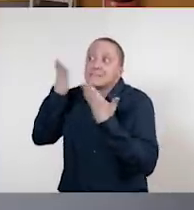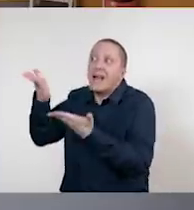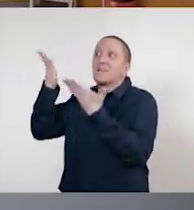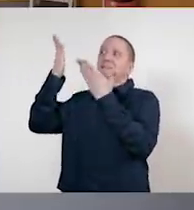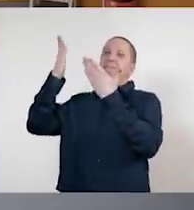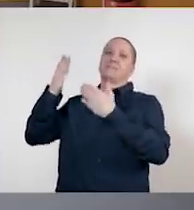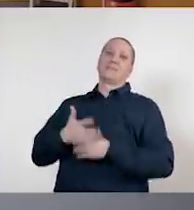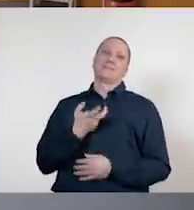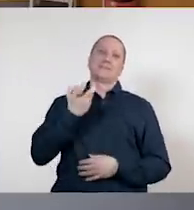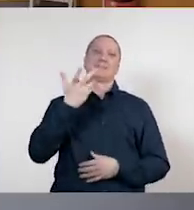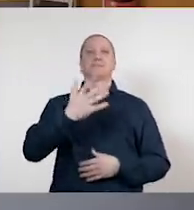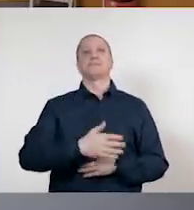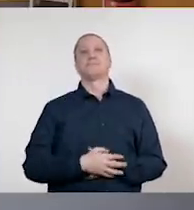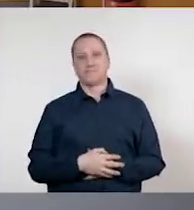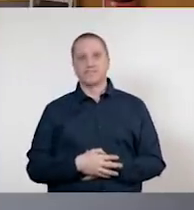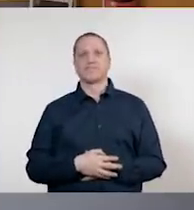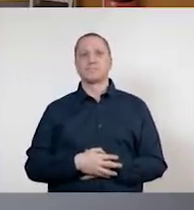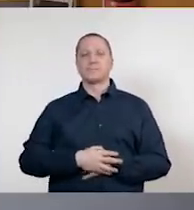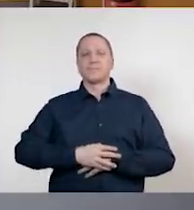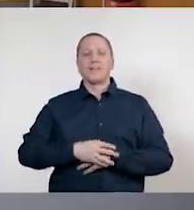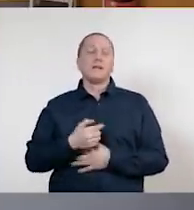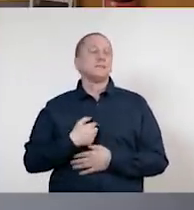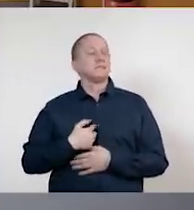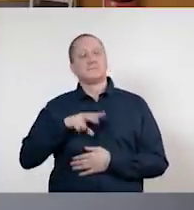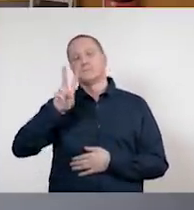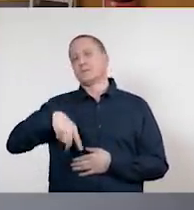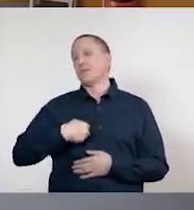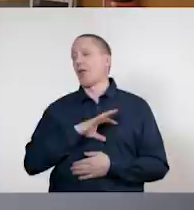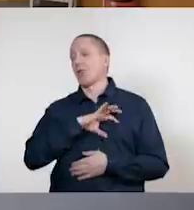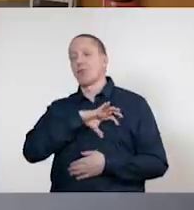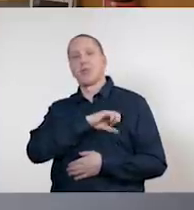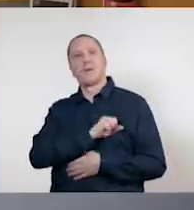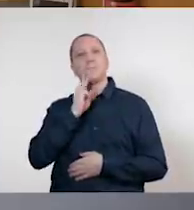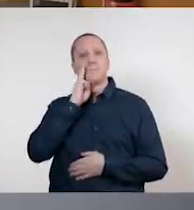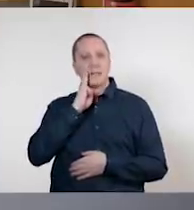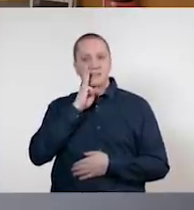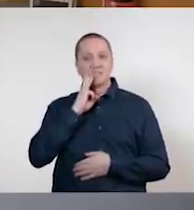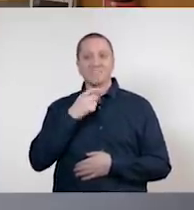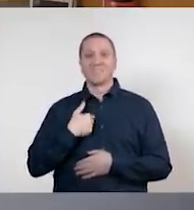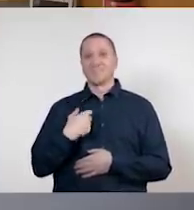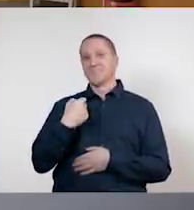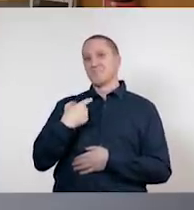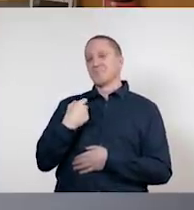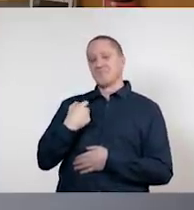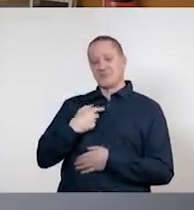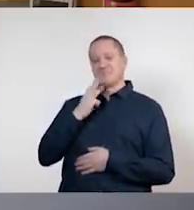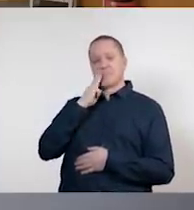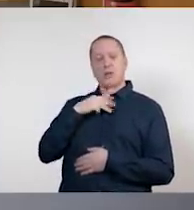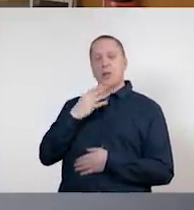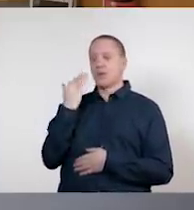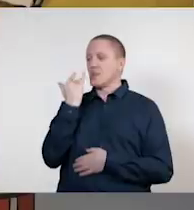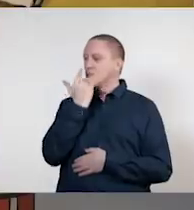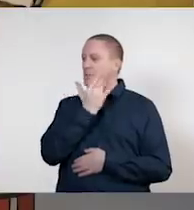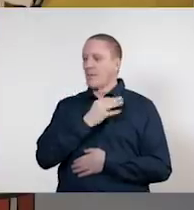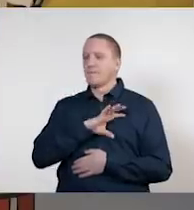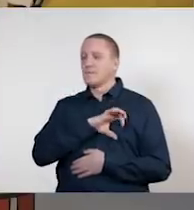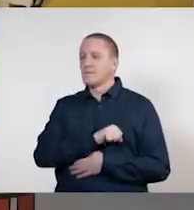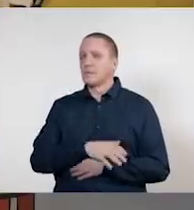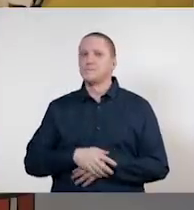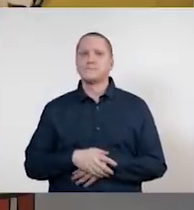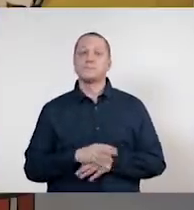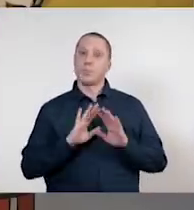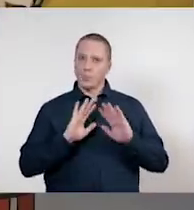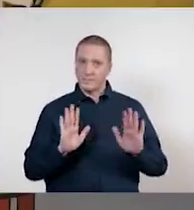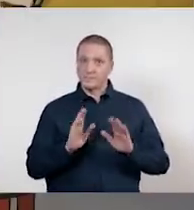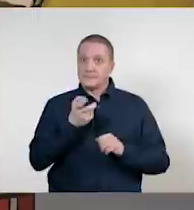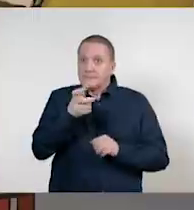con las manzanas. Sí, tienes razón. Ay, es que me encantan las manzanas. Ay, sí, a mí también, son deliciosas, me encantan. Bueno,